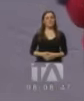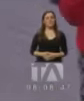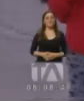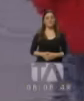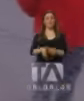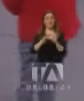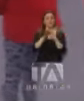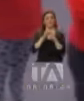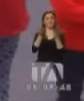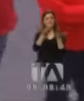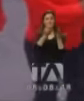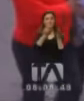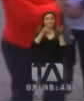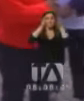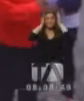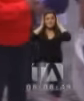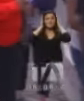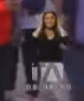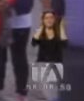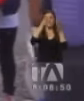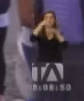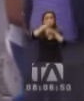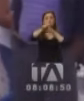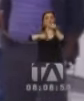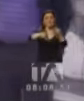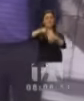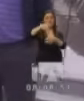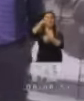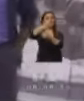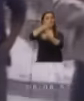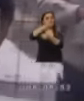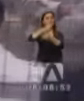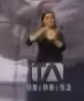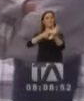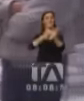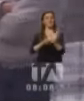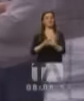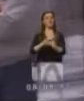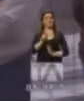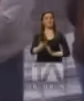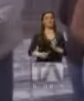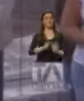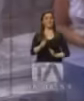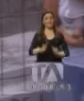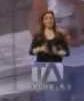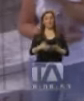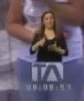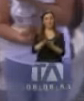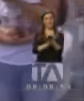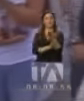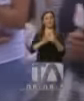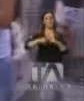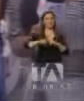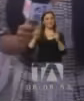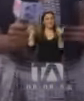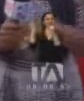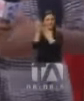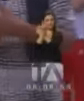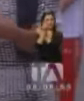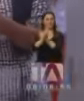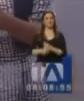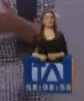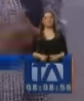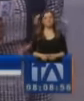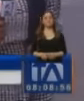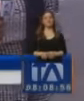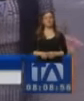y compañeros en el estudio, ustedes ya han escuchado, en este momento se realizan algunos trabajos que se les ha dicho a los vecinos aquí que es parte del proyecto, es parte de